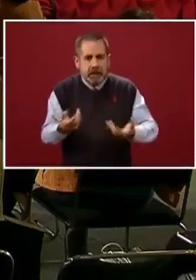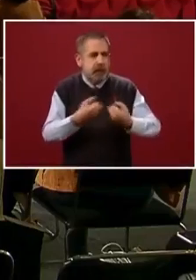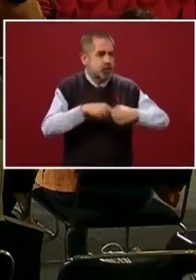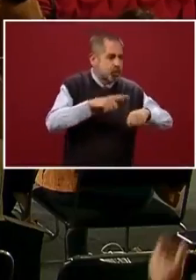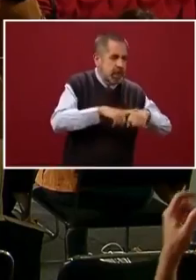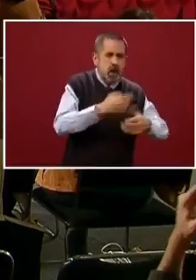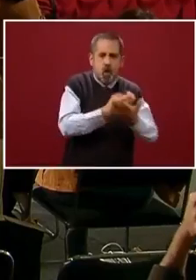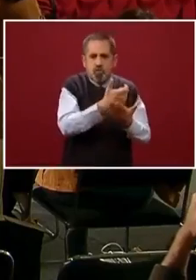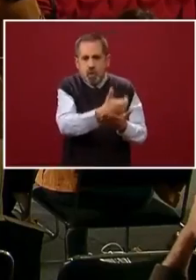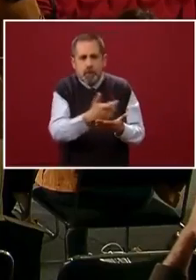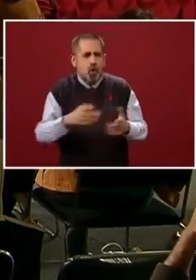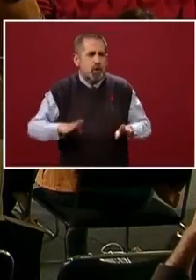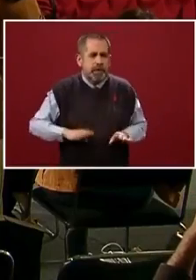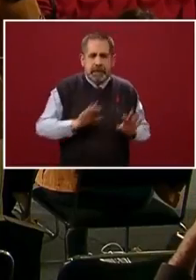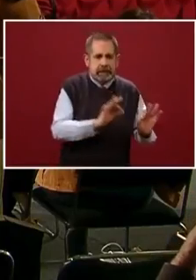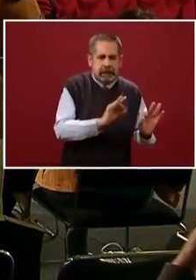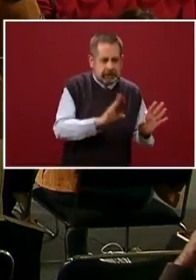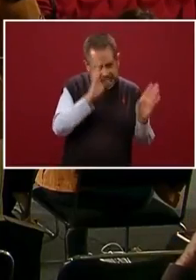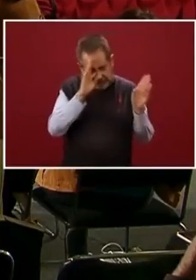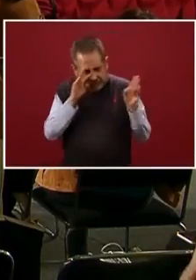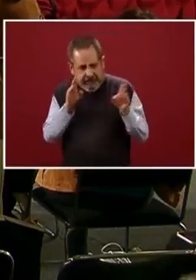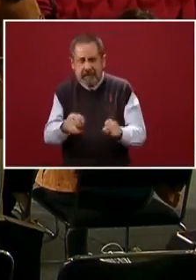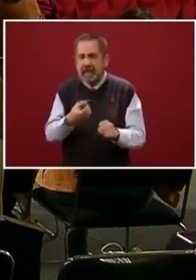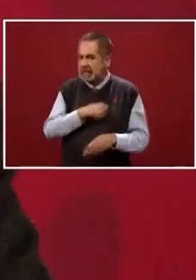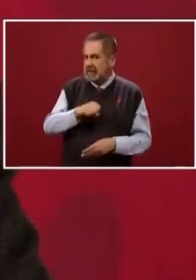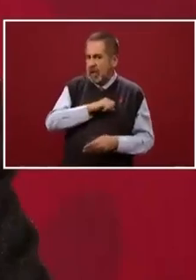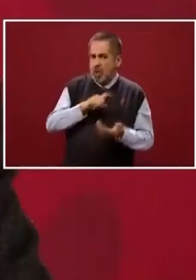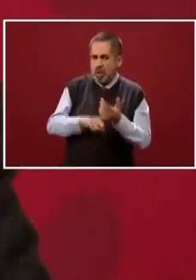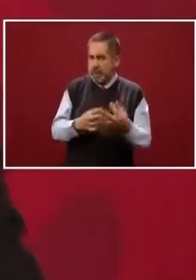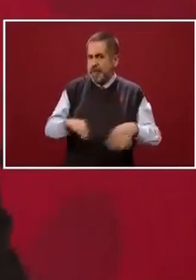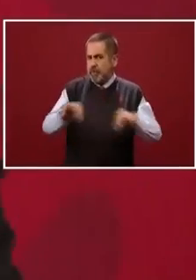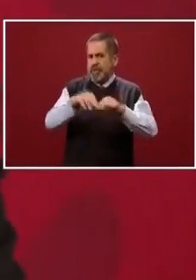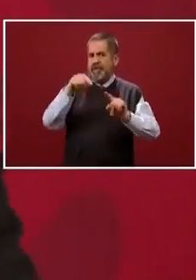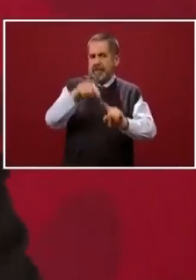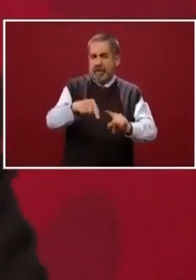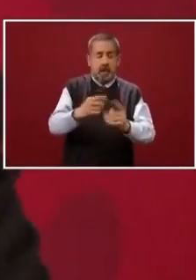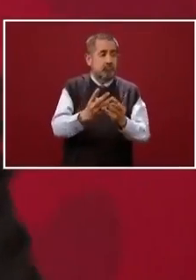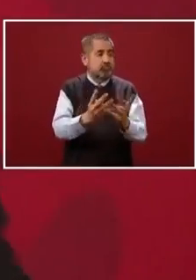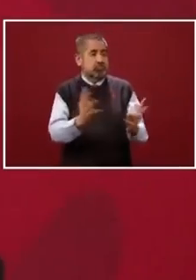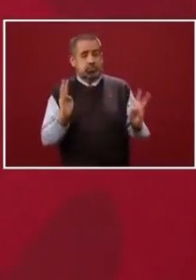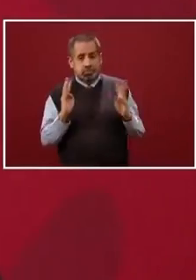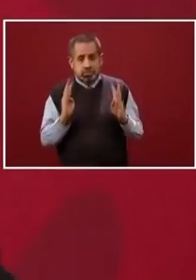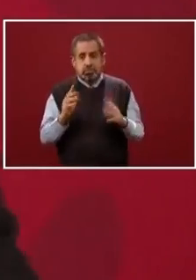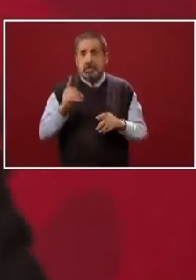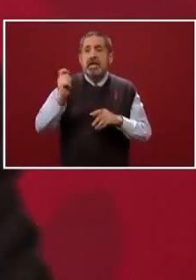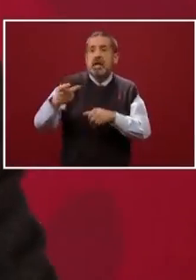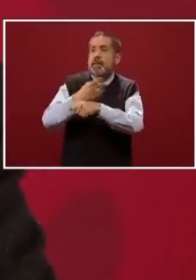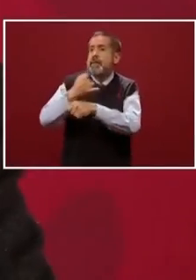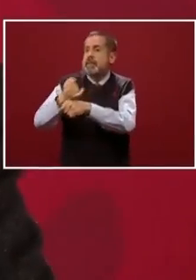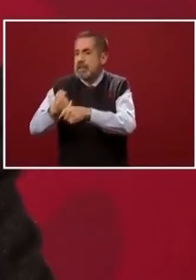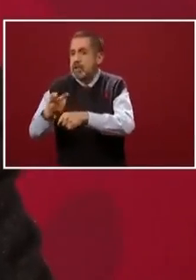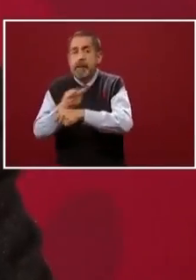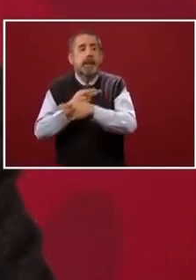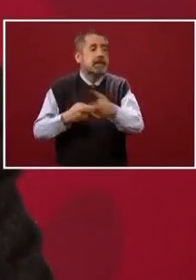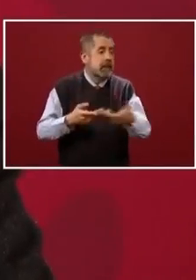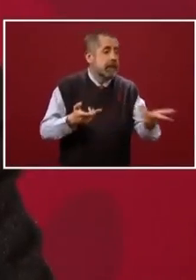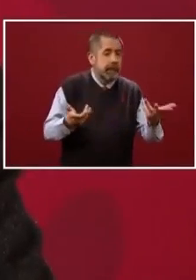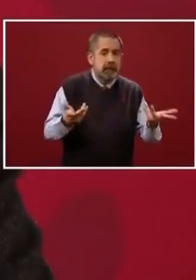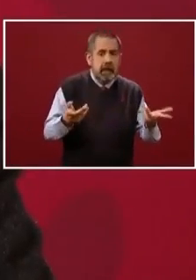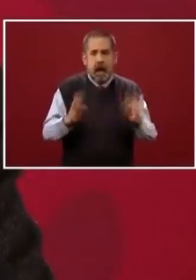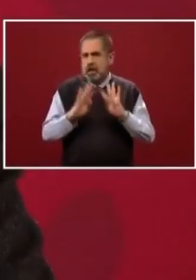lo económico, con el bienestar, con la participación de las instituciones académicas, con la investigación científica